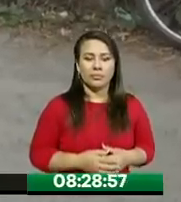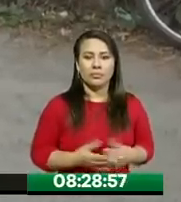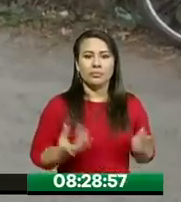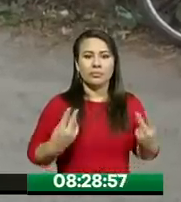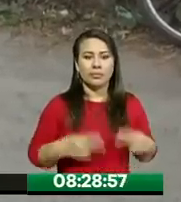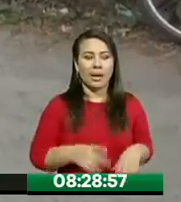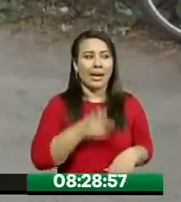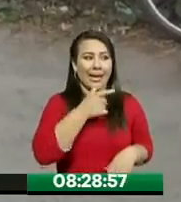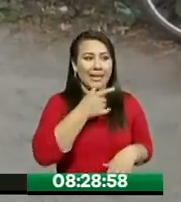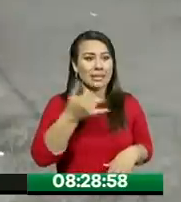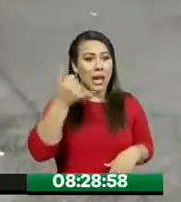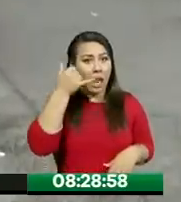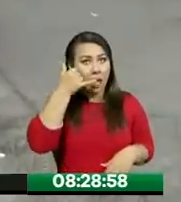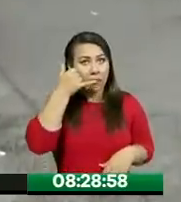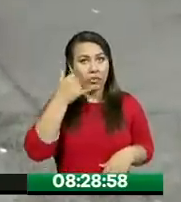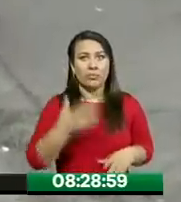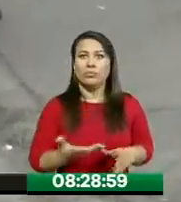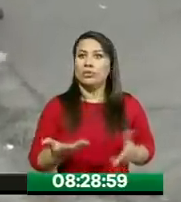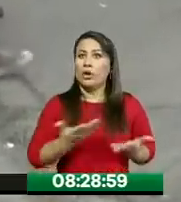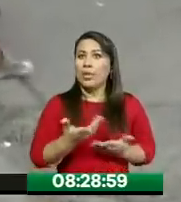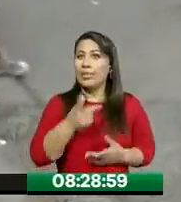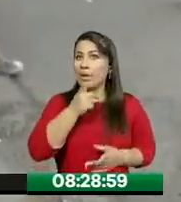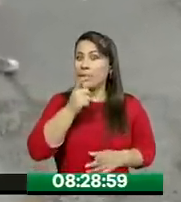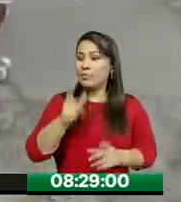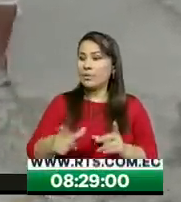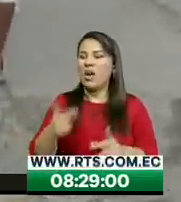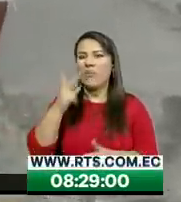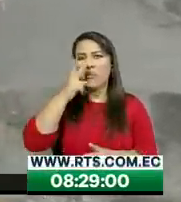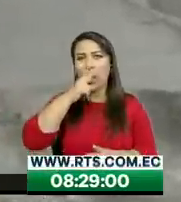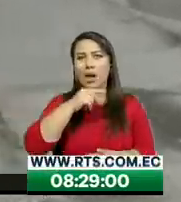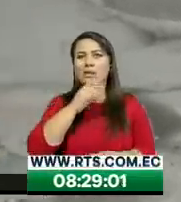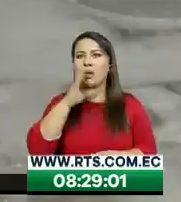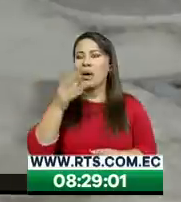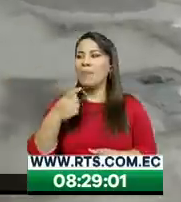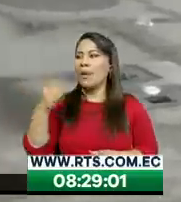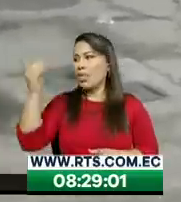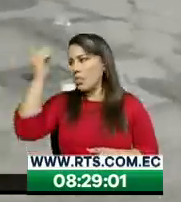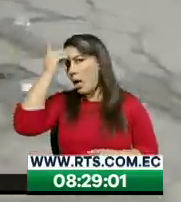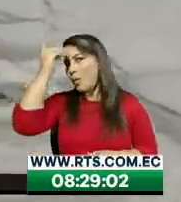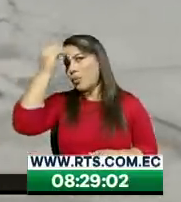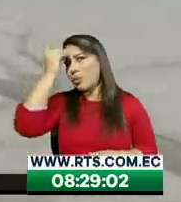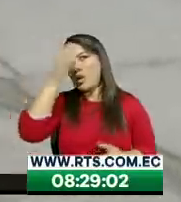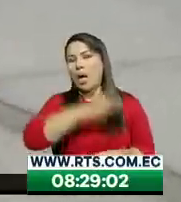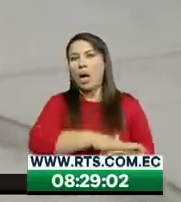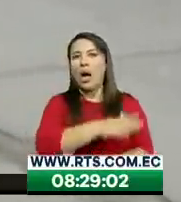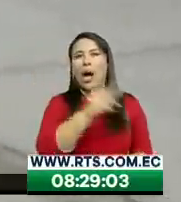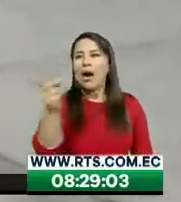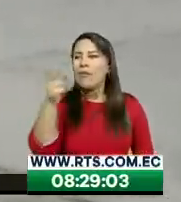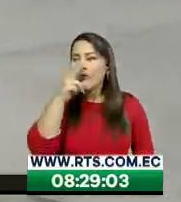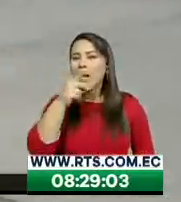en bicicleta, lo que debe ser, insisto, de ambas partes. Veamos.